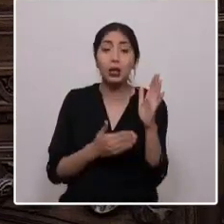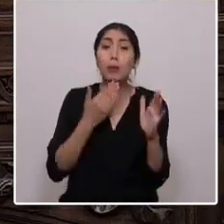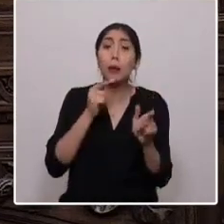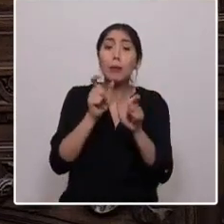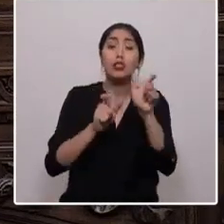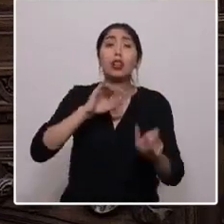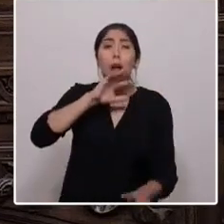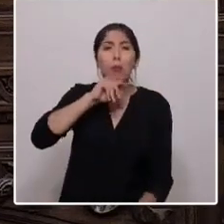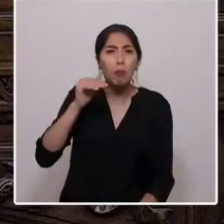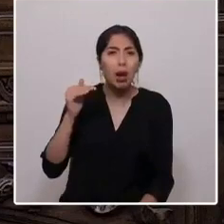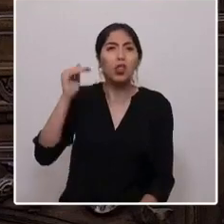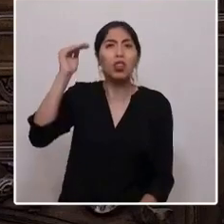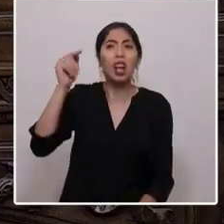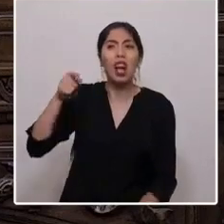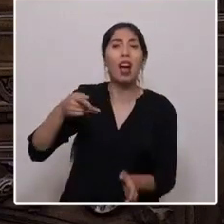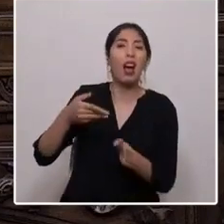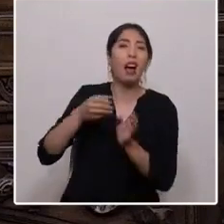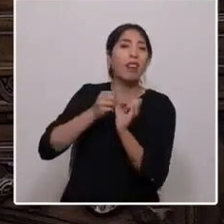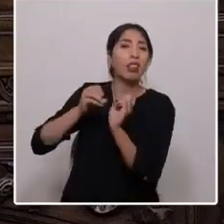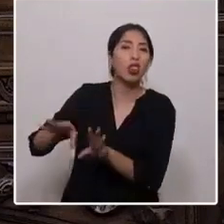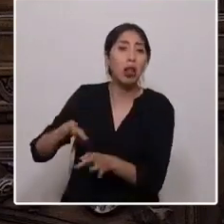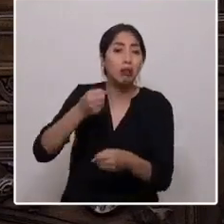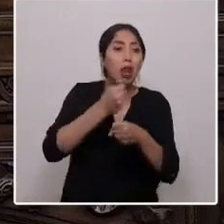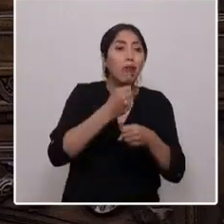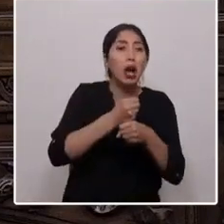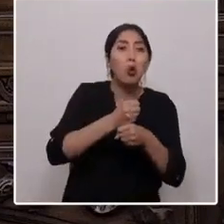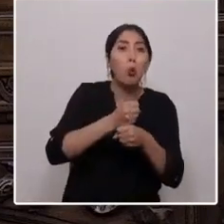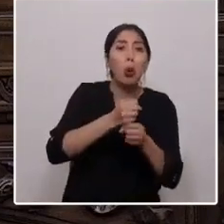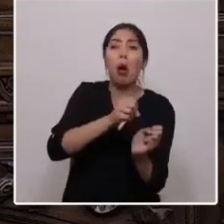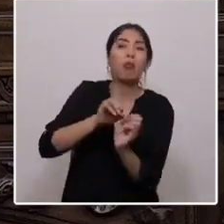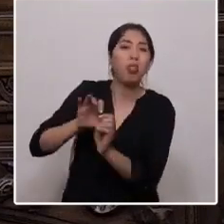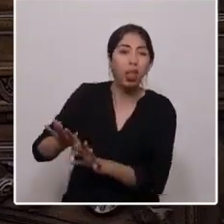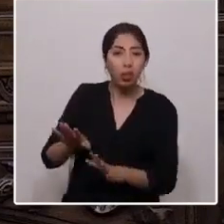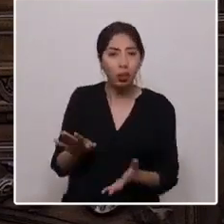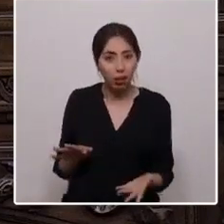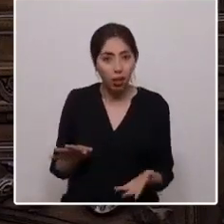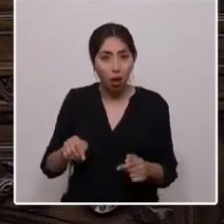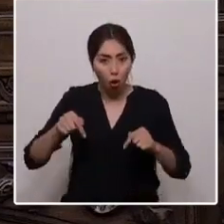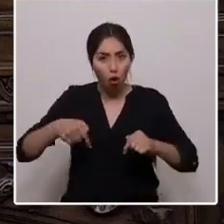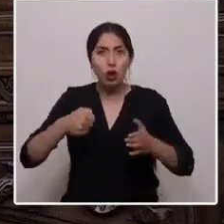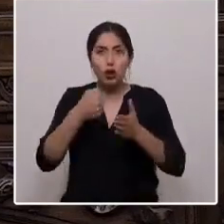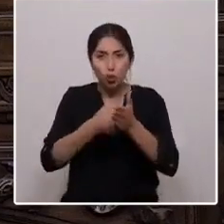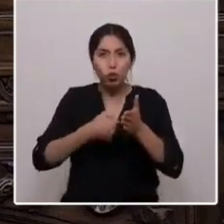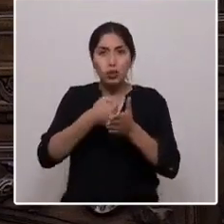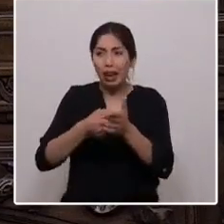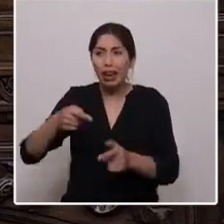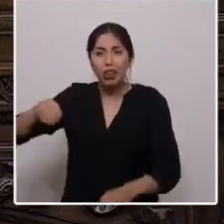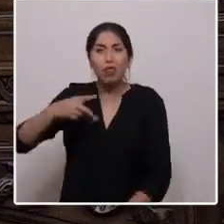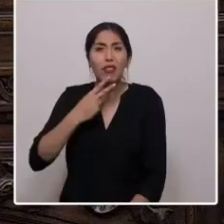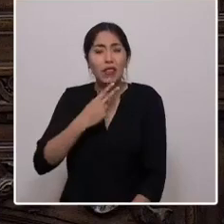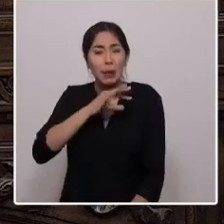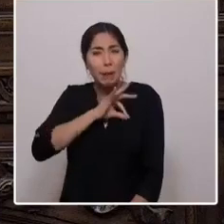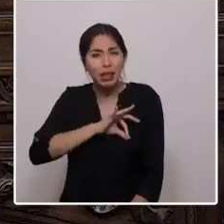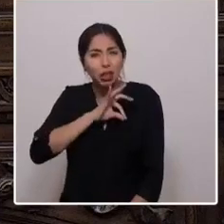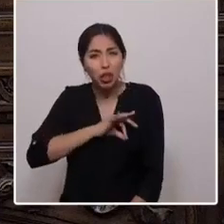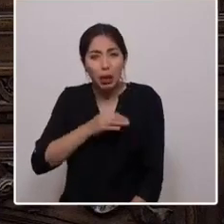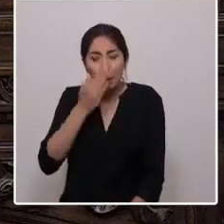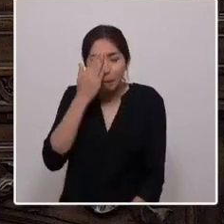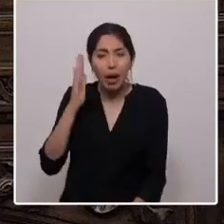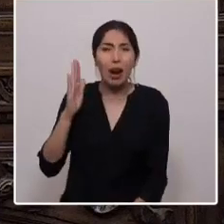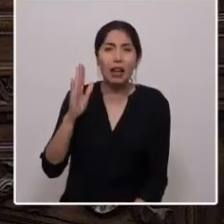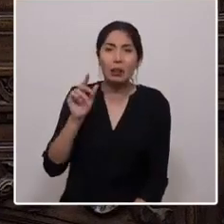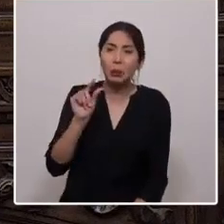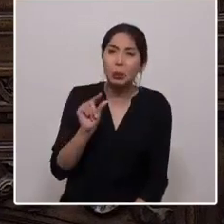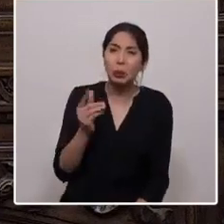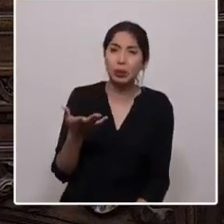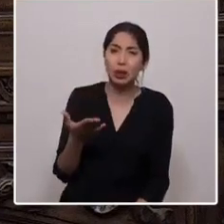al olvido después de dejar sus trabajos y que luchan hoy por sobrevivir con pensiones de miseria no se salvaron las